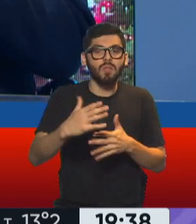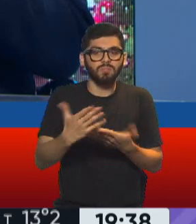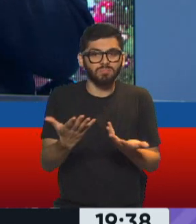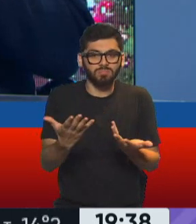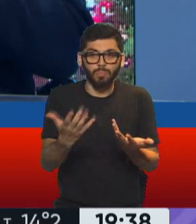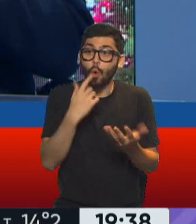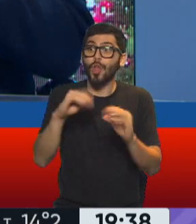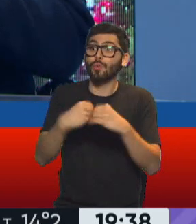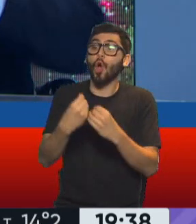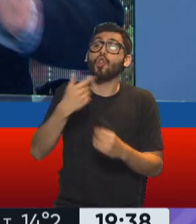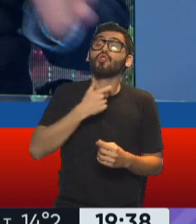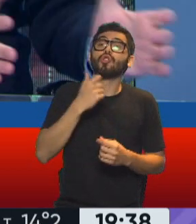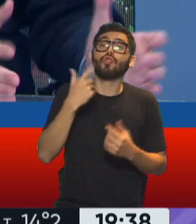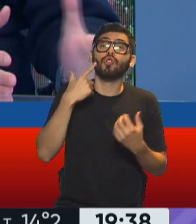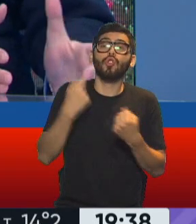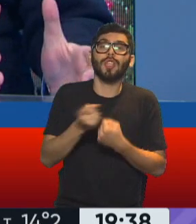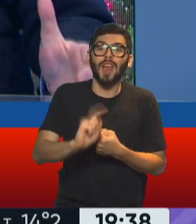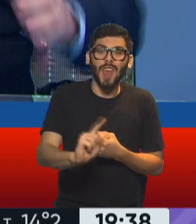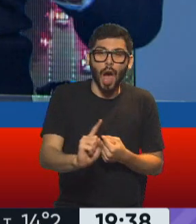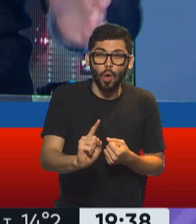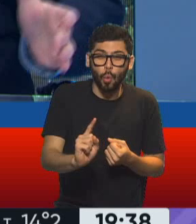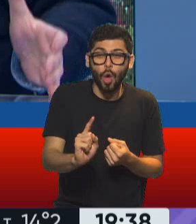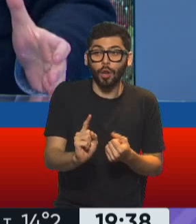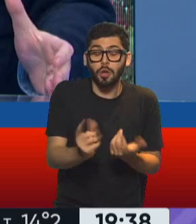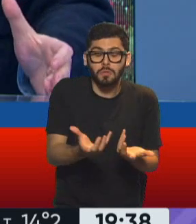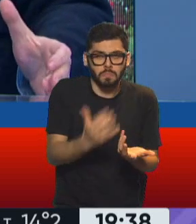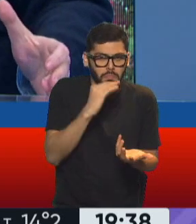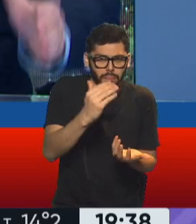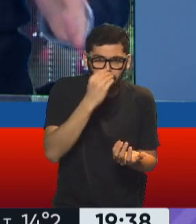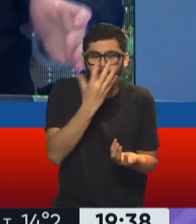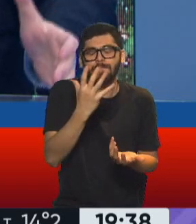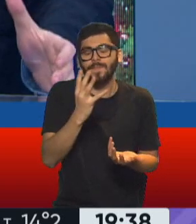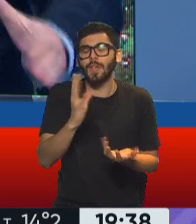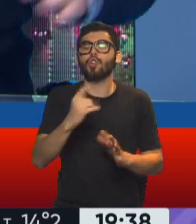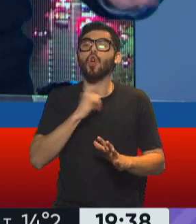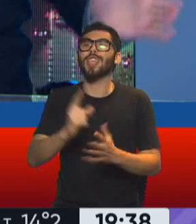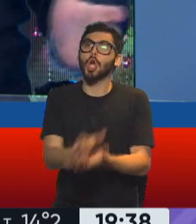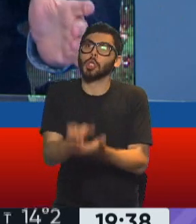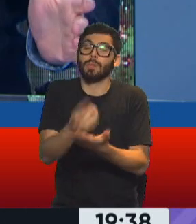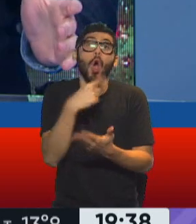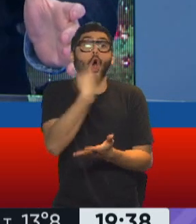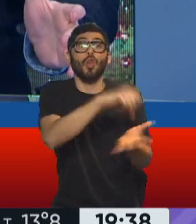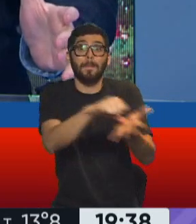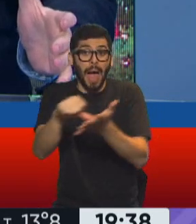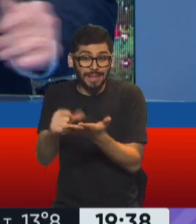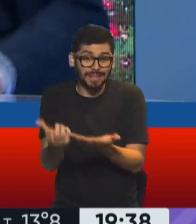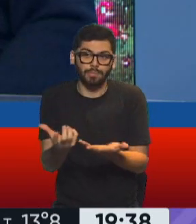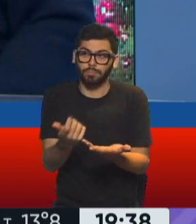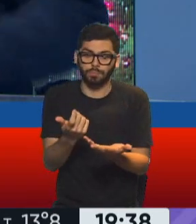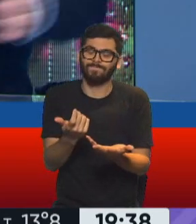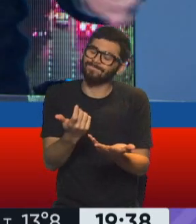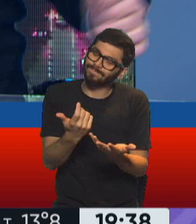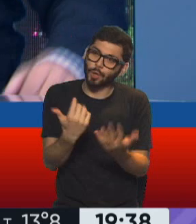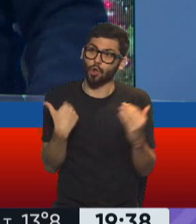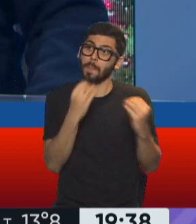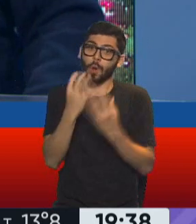muy duro, porque estamos mucho mejor que otros países. Estamos mejor que en Estados Unidos, donde gran parte de la población no confía en los resultados.